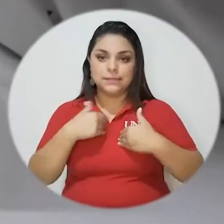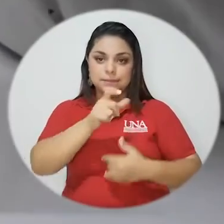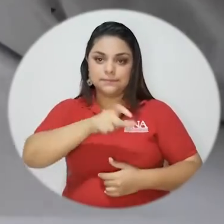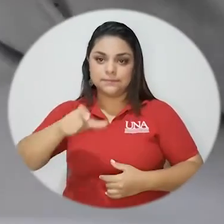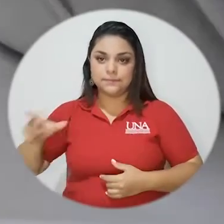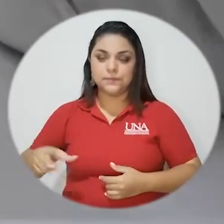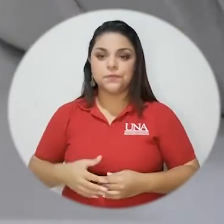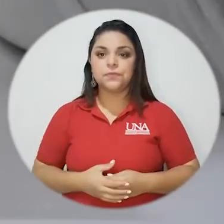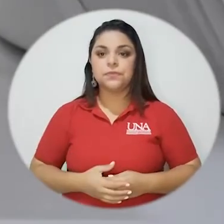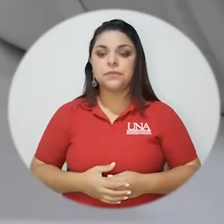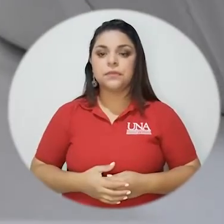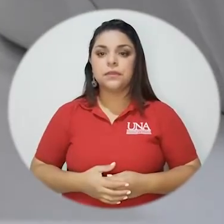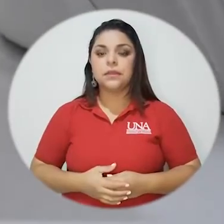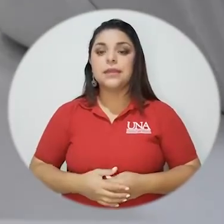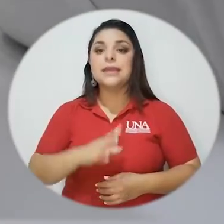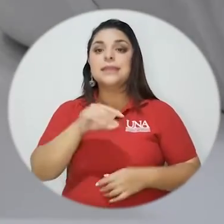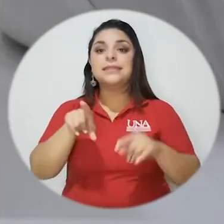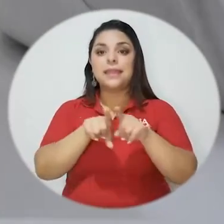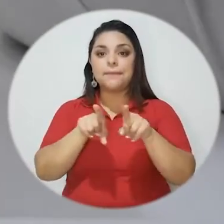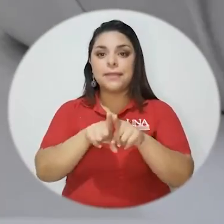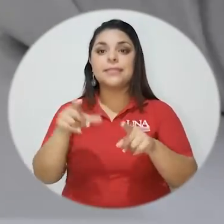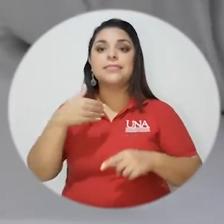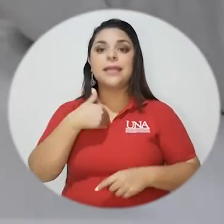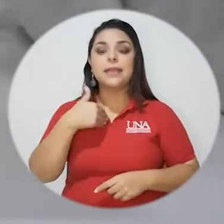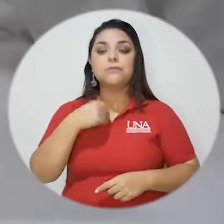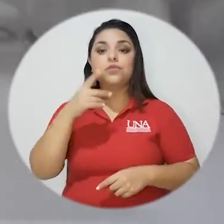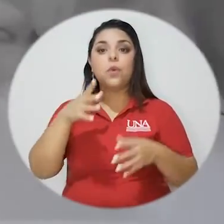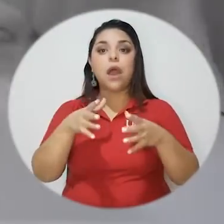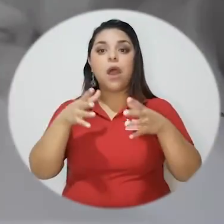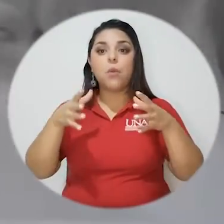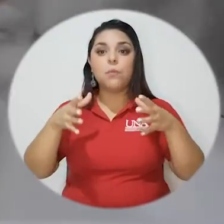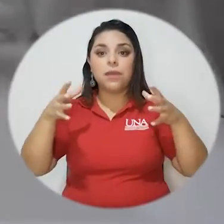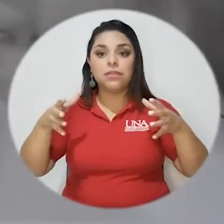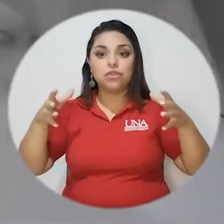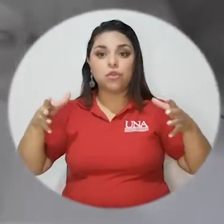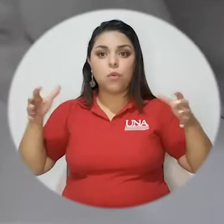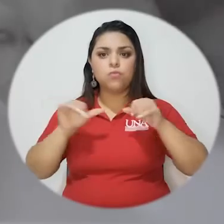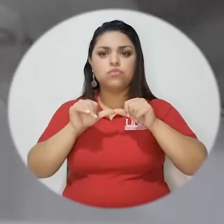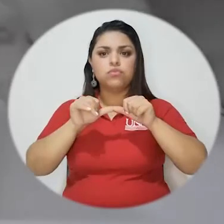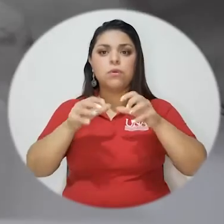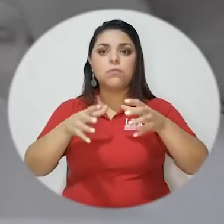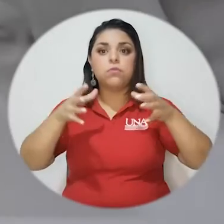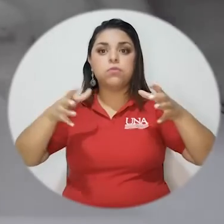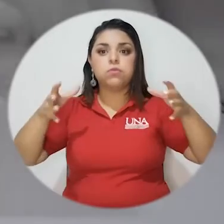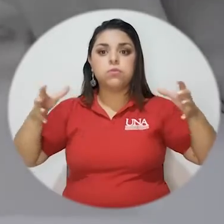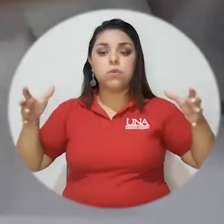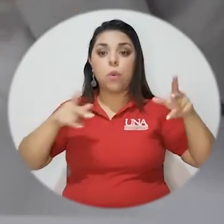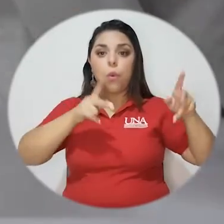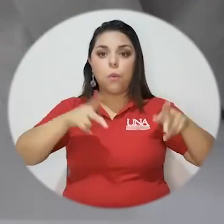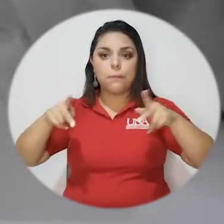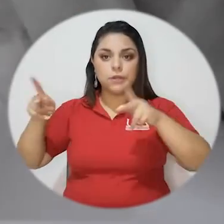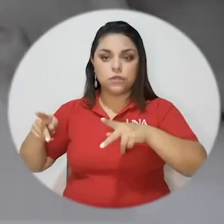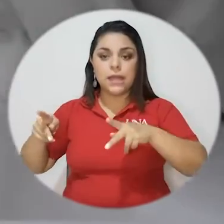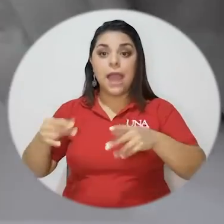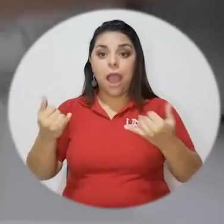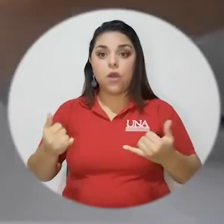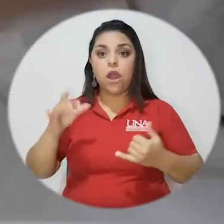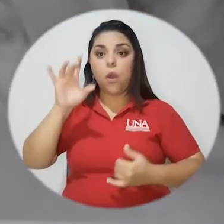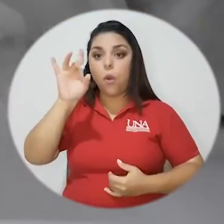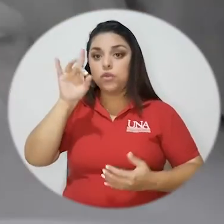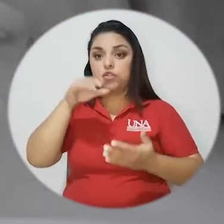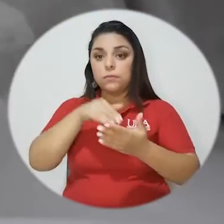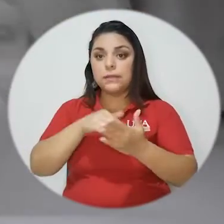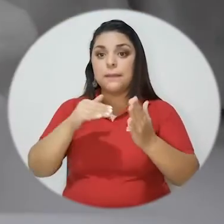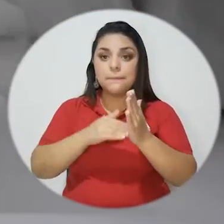también un aumento sostenido en la población de humanos. O sea, en este momento somos 8.000